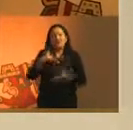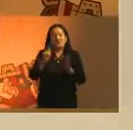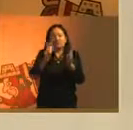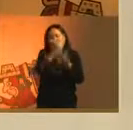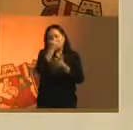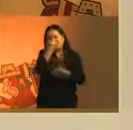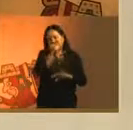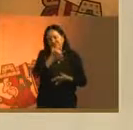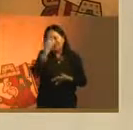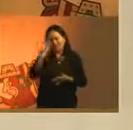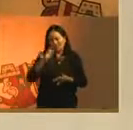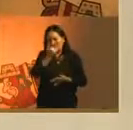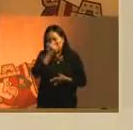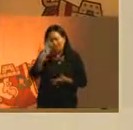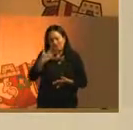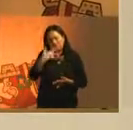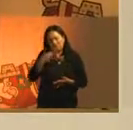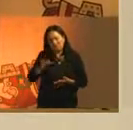rape